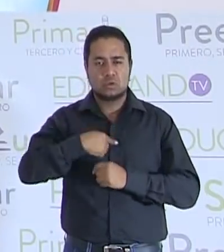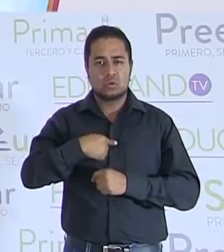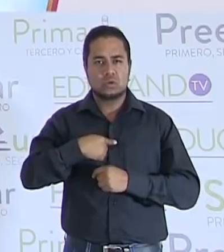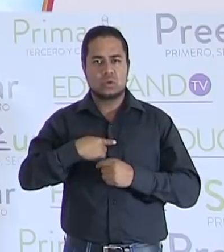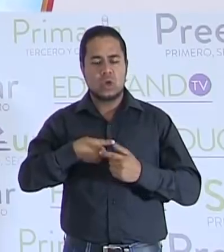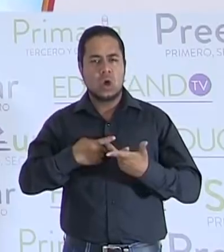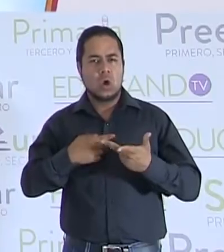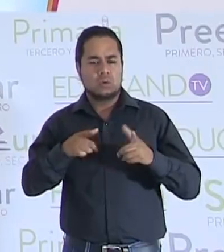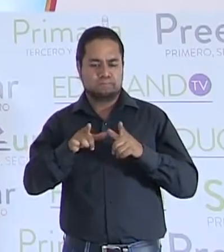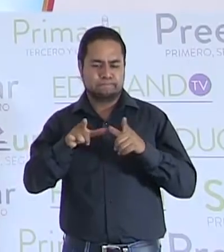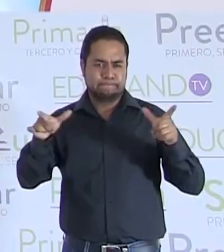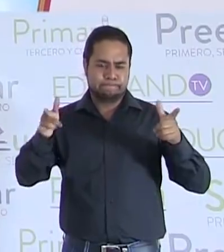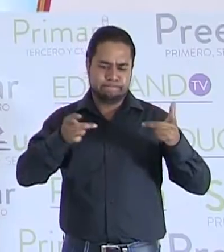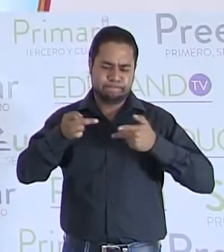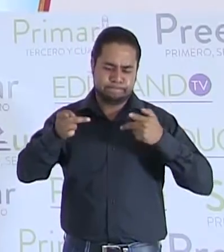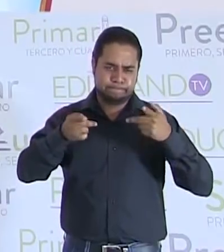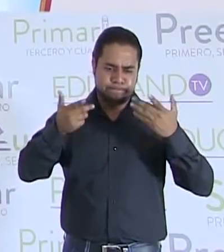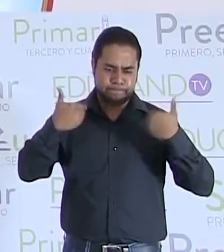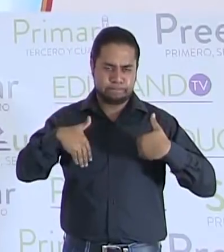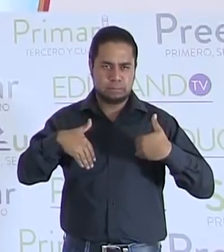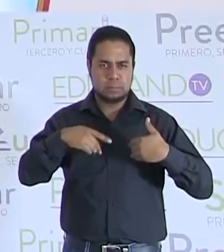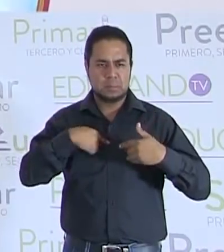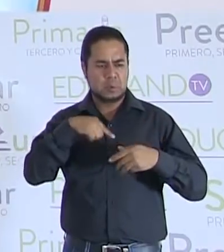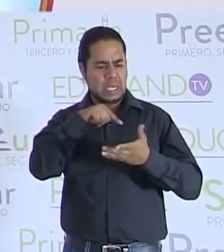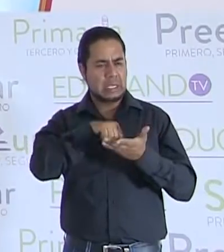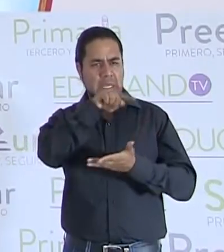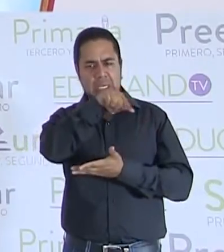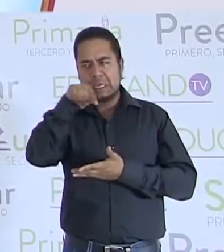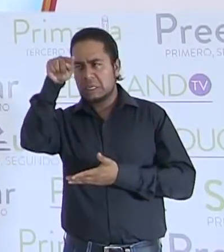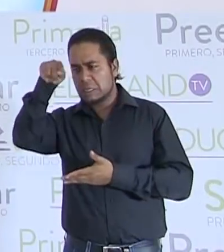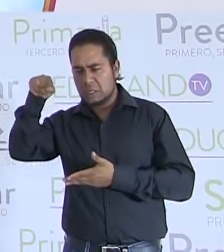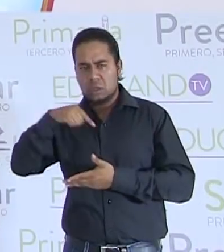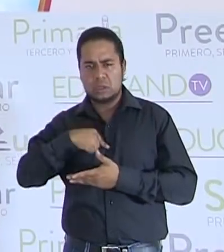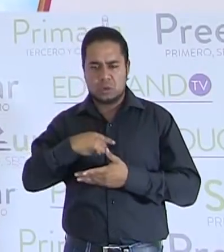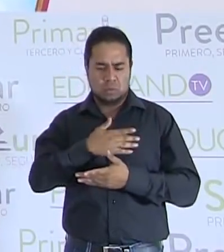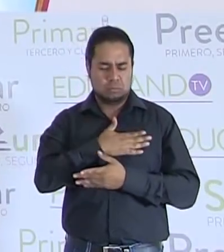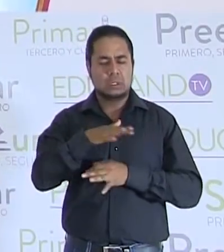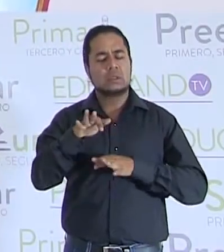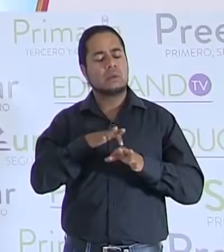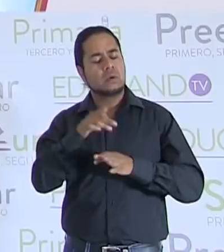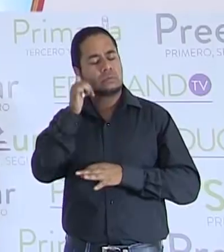preparados, donde quiera que nosotros nos estemos, vamos a hacer un buen trabajo.